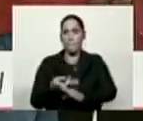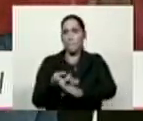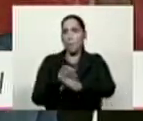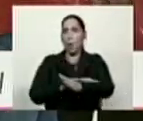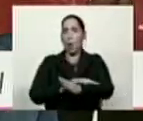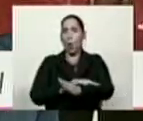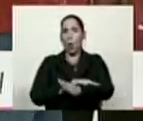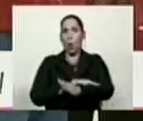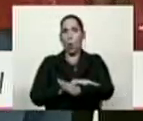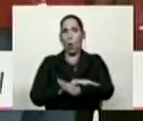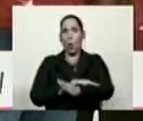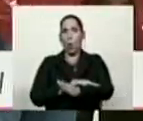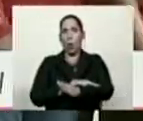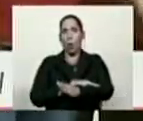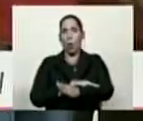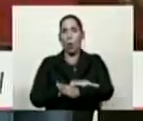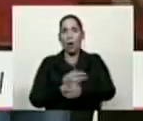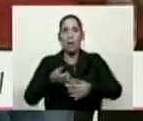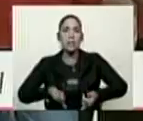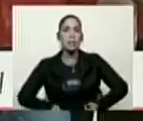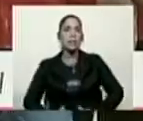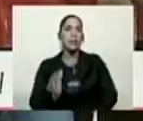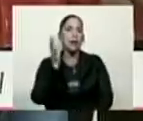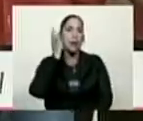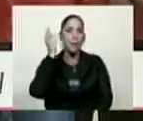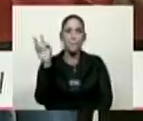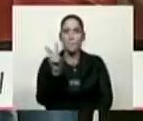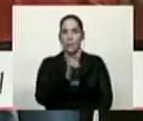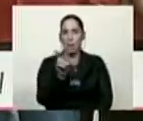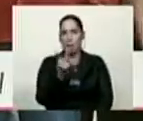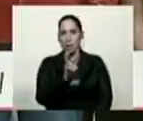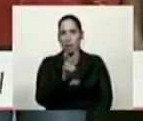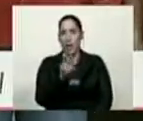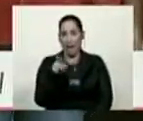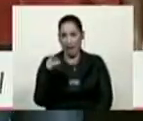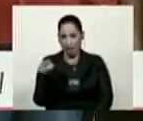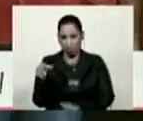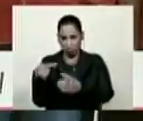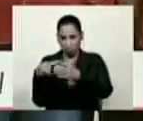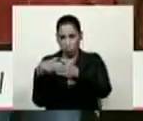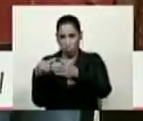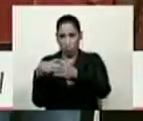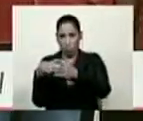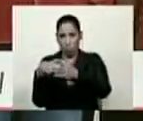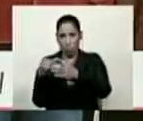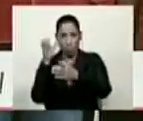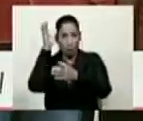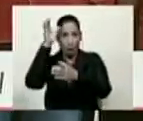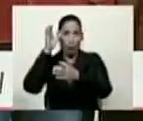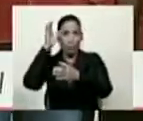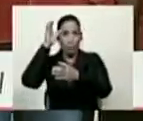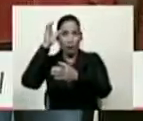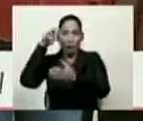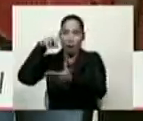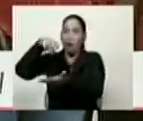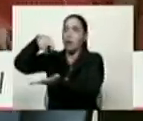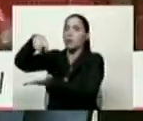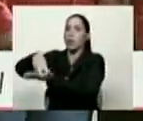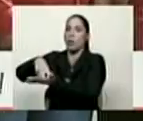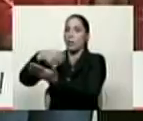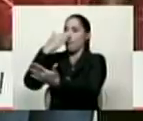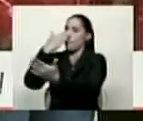de las peores hijas de Venezuela, aquellos que son capaces de arrodillarse al